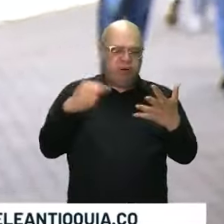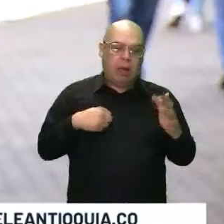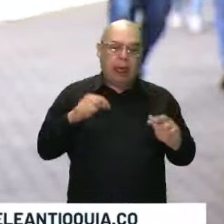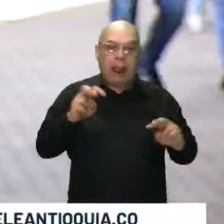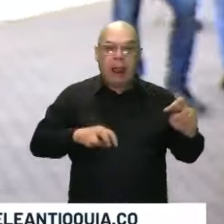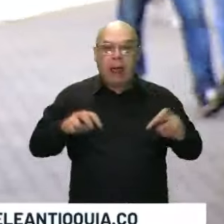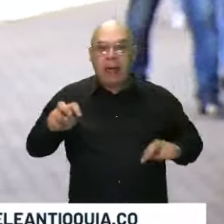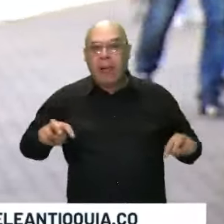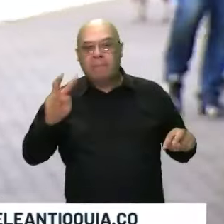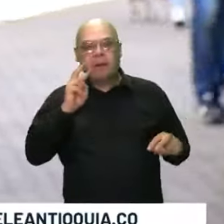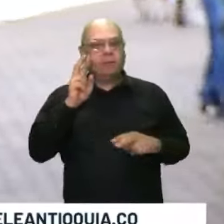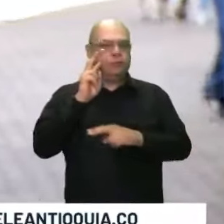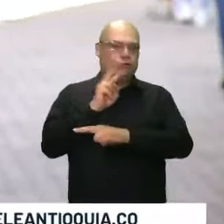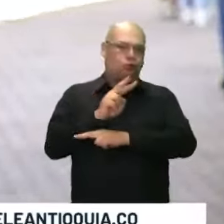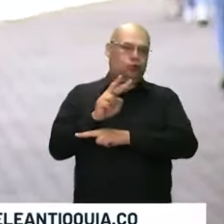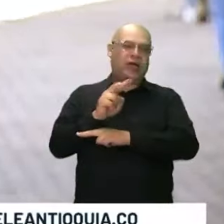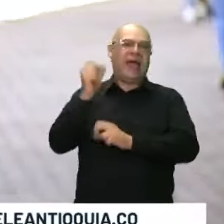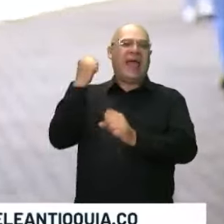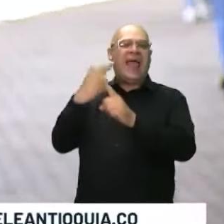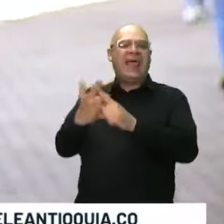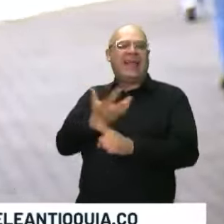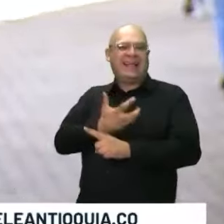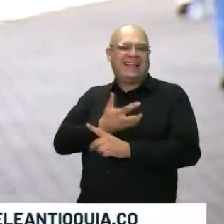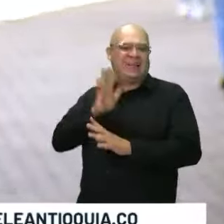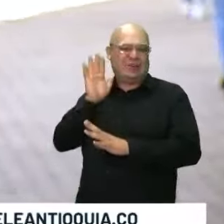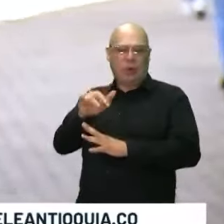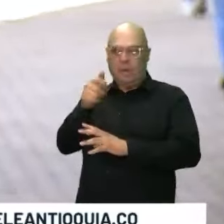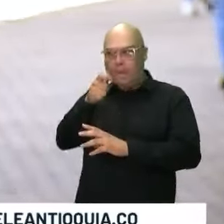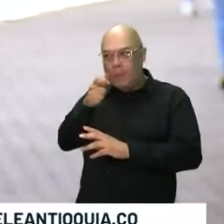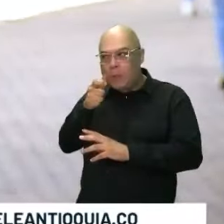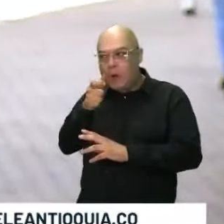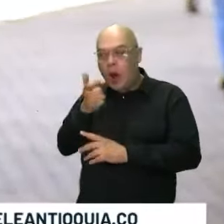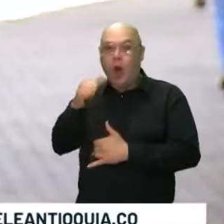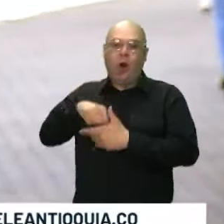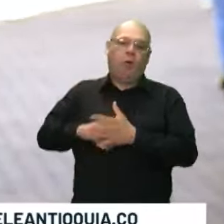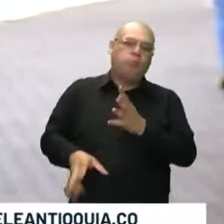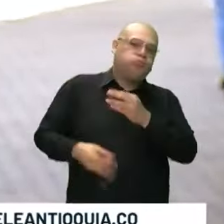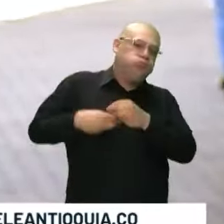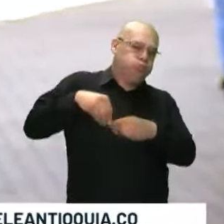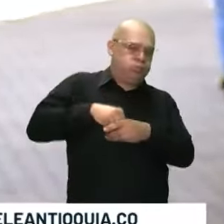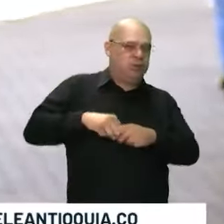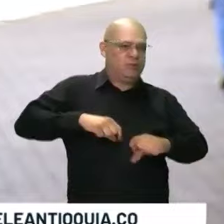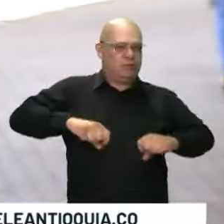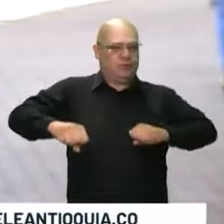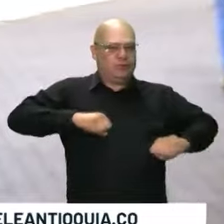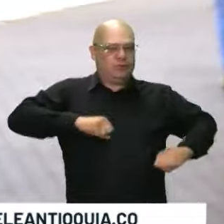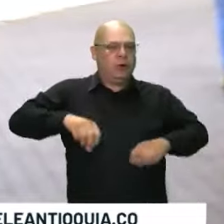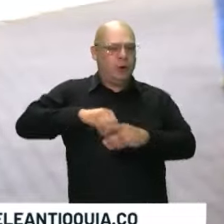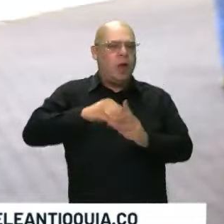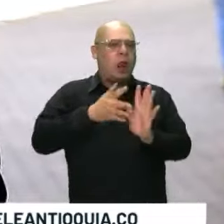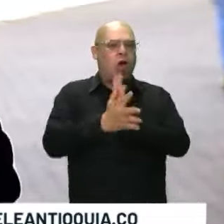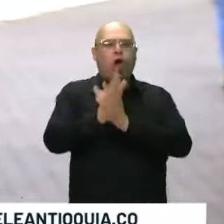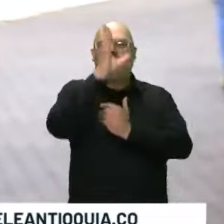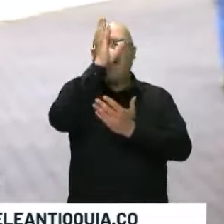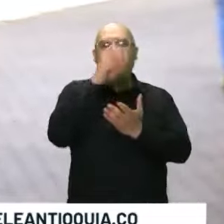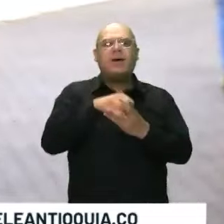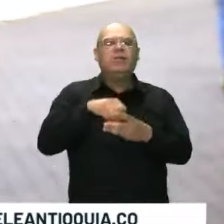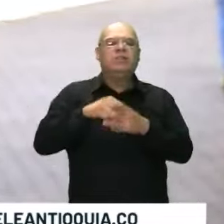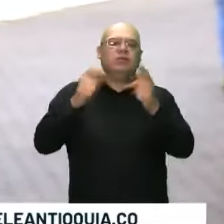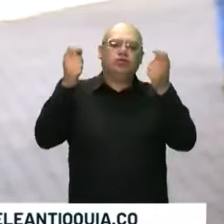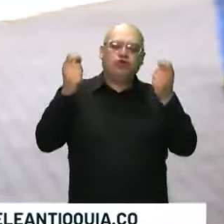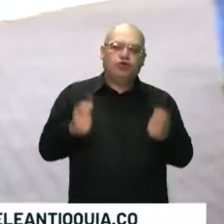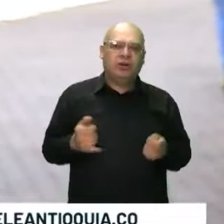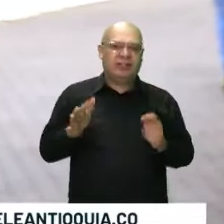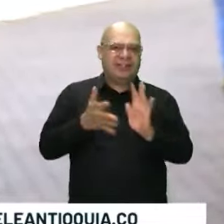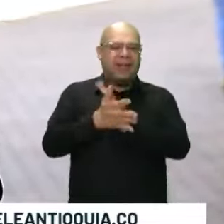control a la anterior administración, así como otros que hicieron parte de esa gestión, quienes dieron su opinión frente a este balance entregado por Medellín